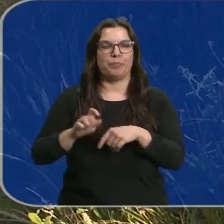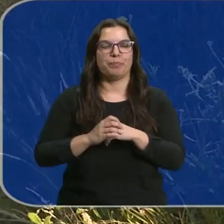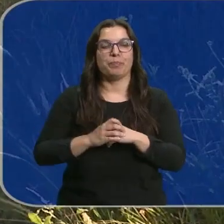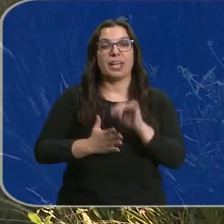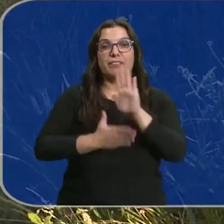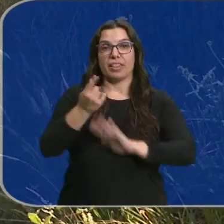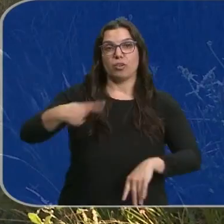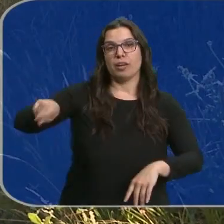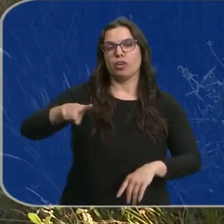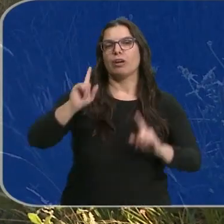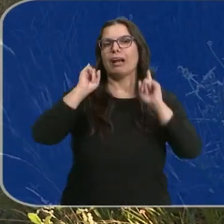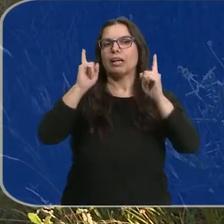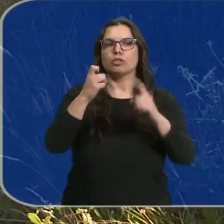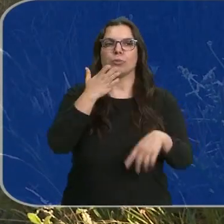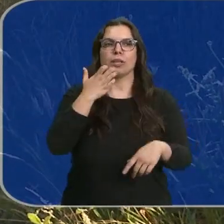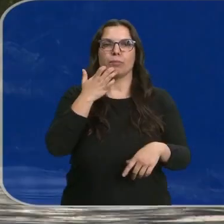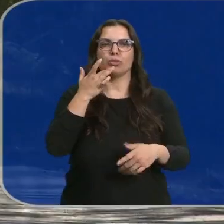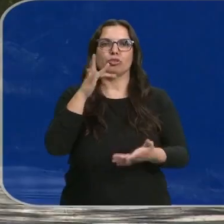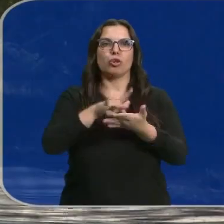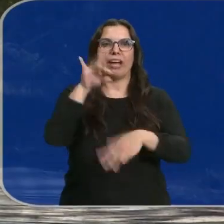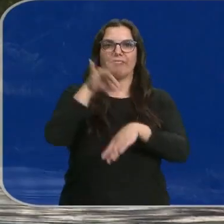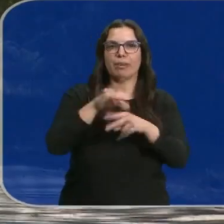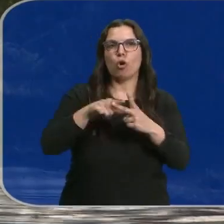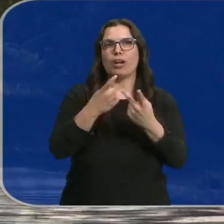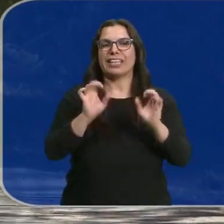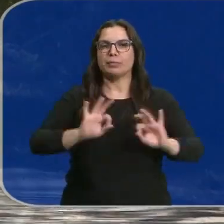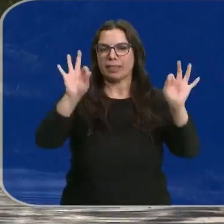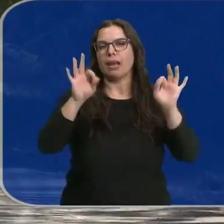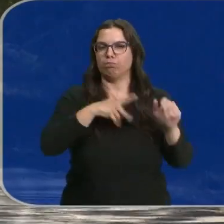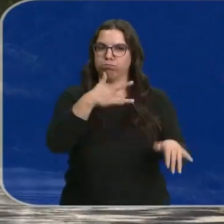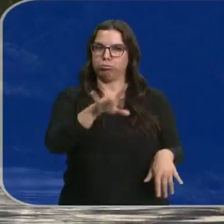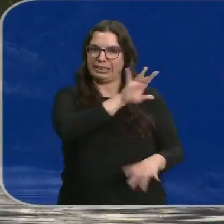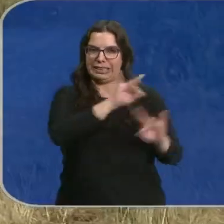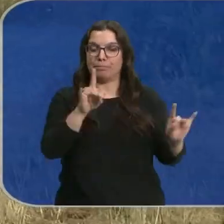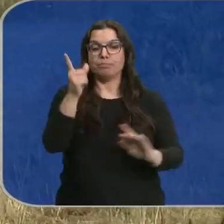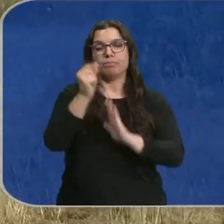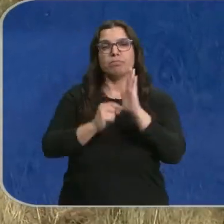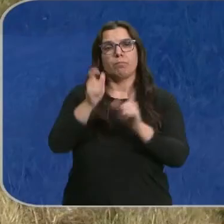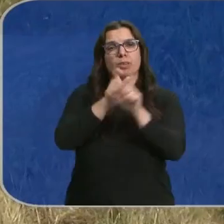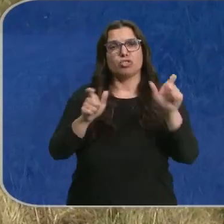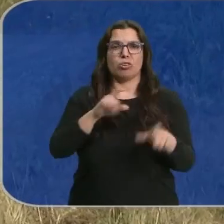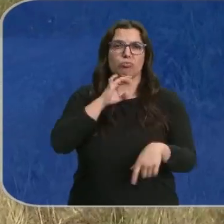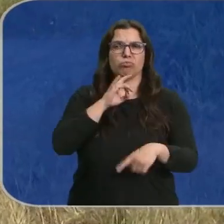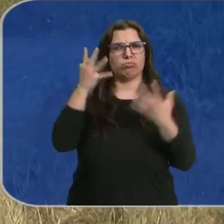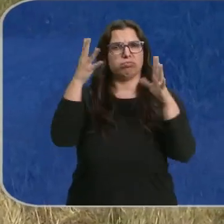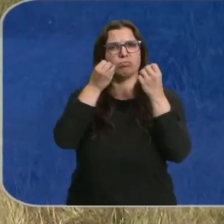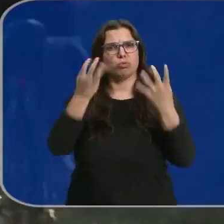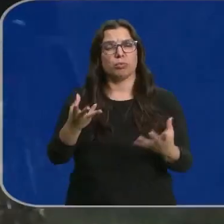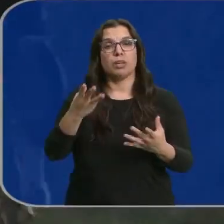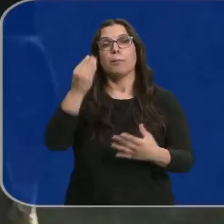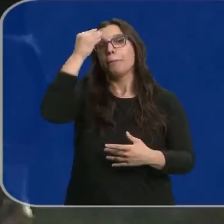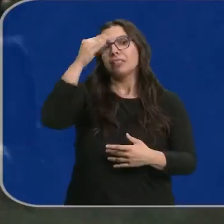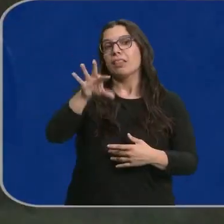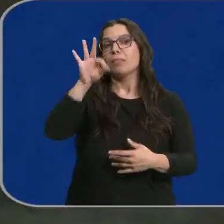La Federación exceptuará los casos de peregrinos enfermos o con necesidades especiales, una medida aplaudida por muchos que se ha tomado